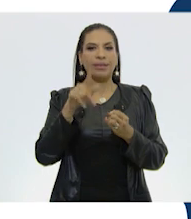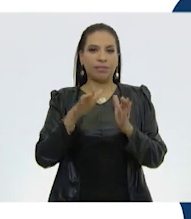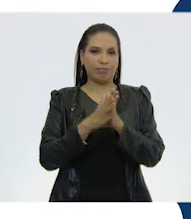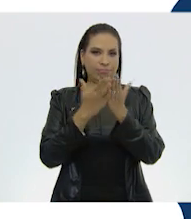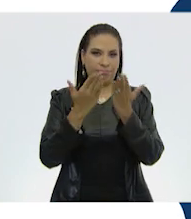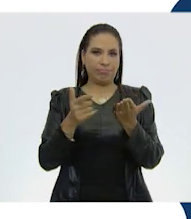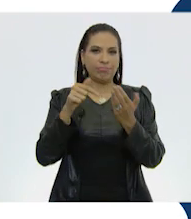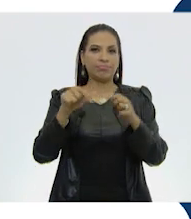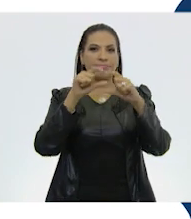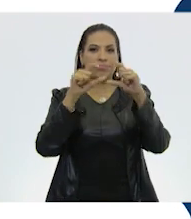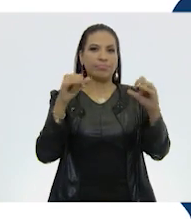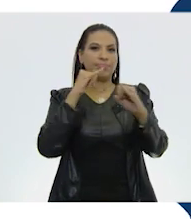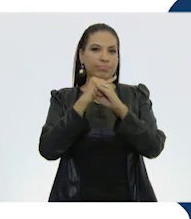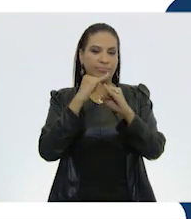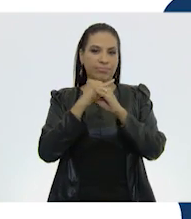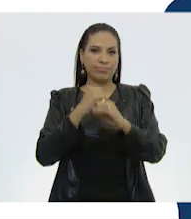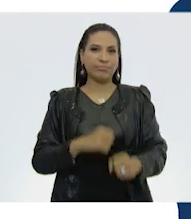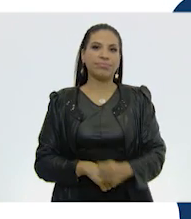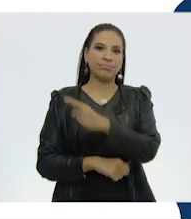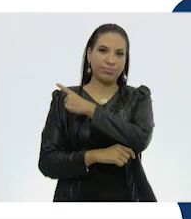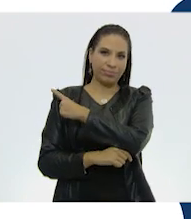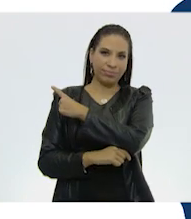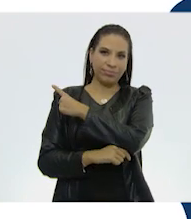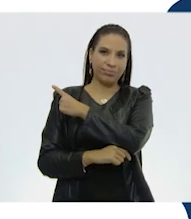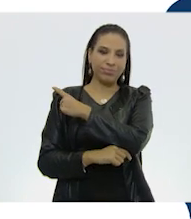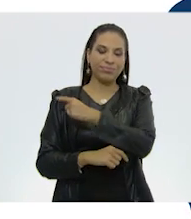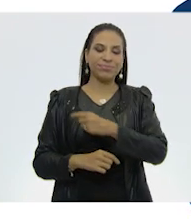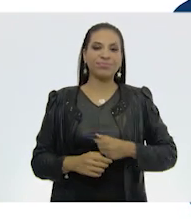libros de texto en la página